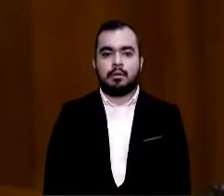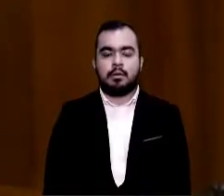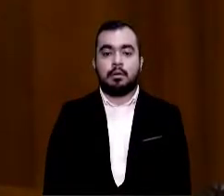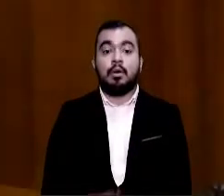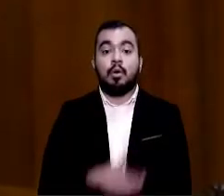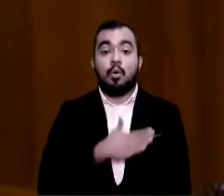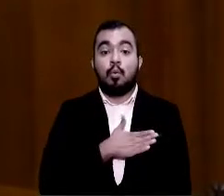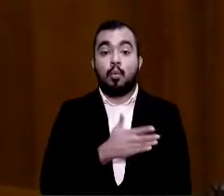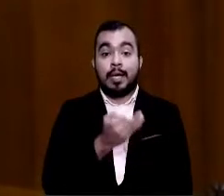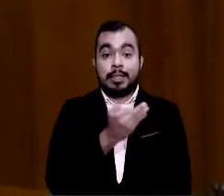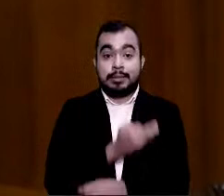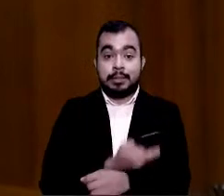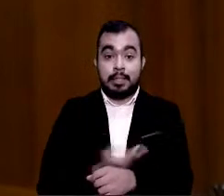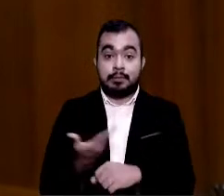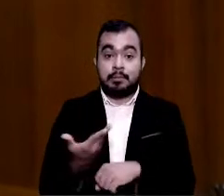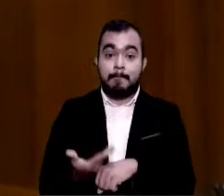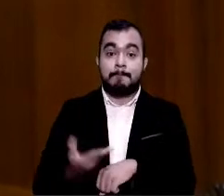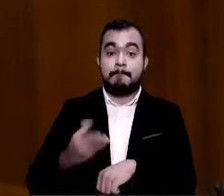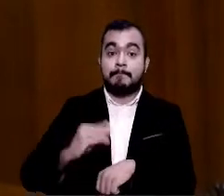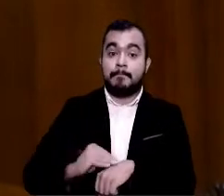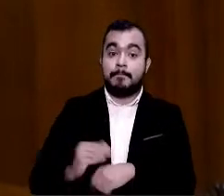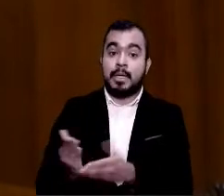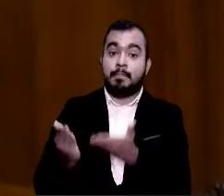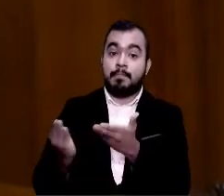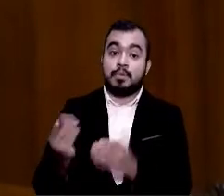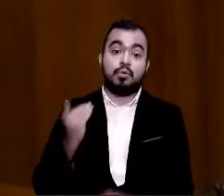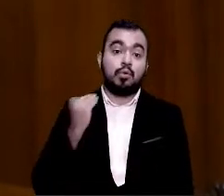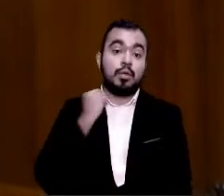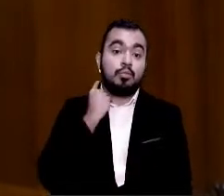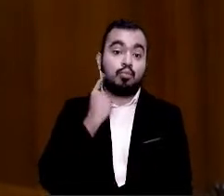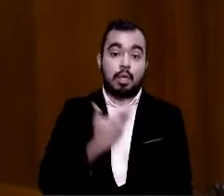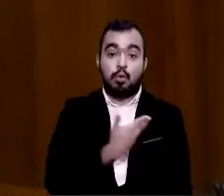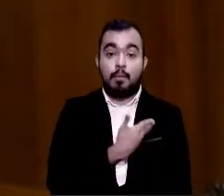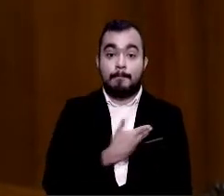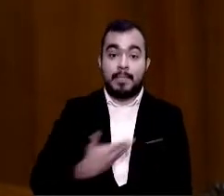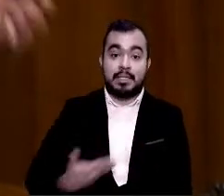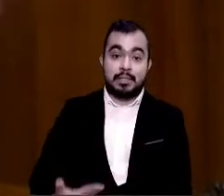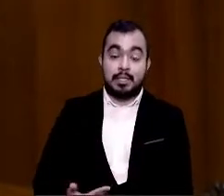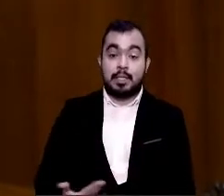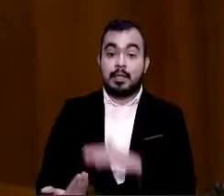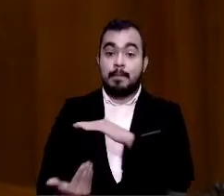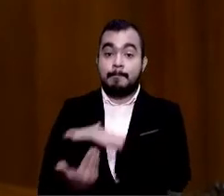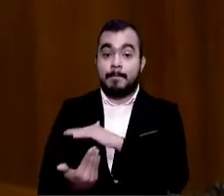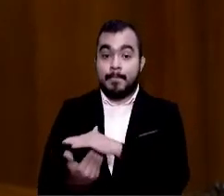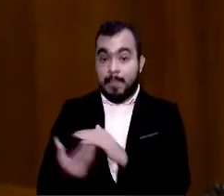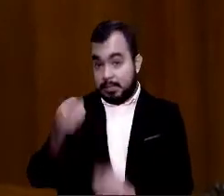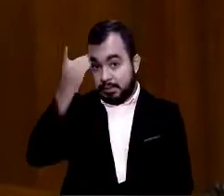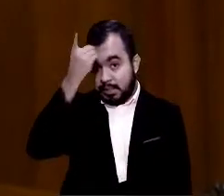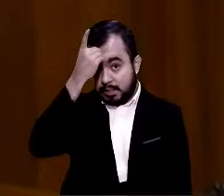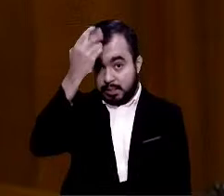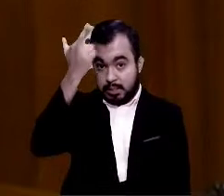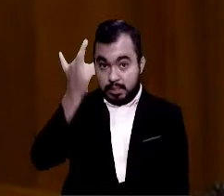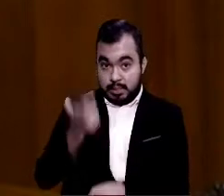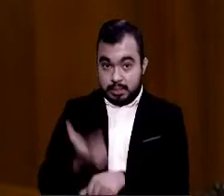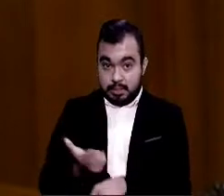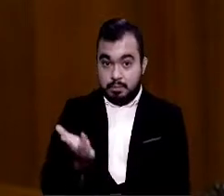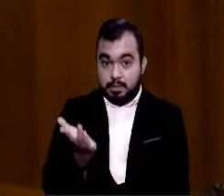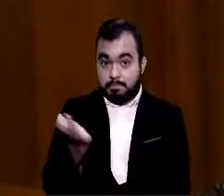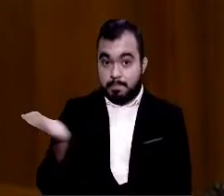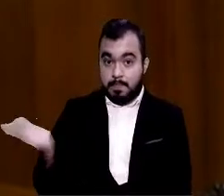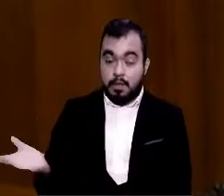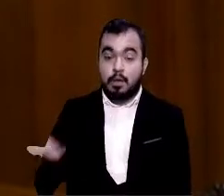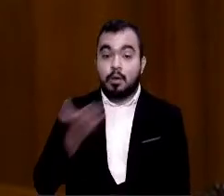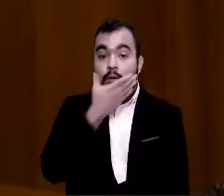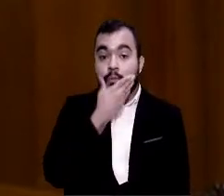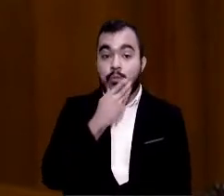Muy buenas tardes. Con el permiso del diputado presidente y de la mesa directiva, de mis compañeras